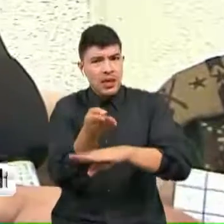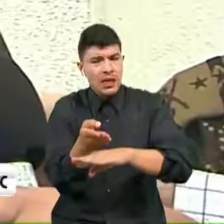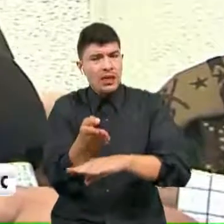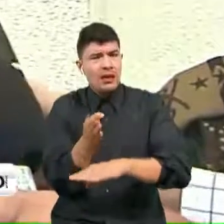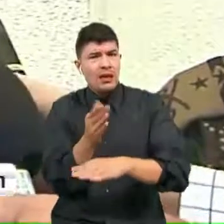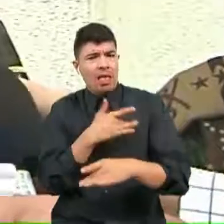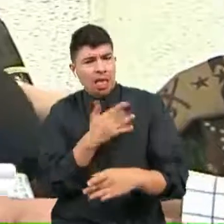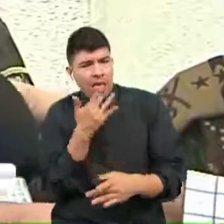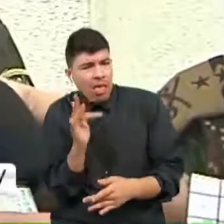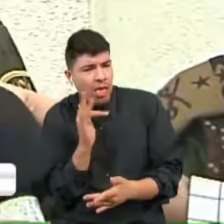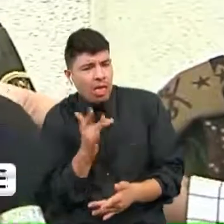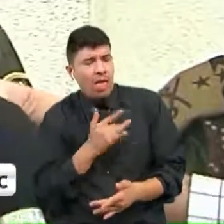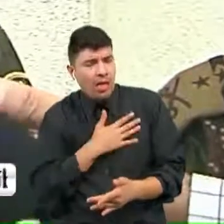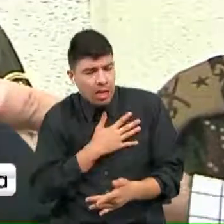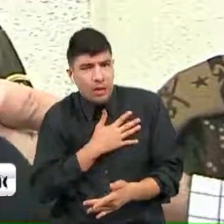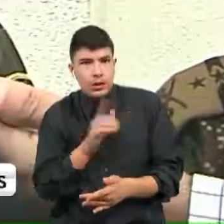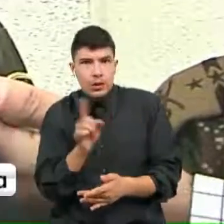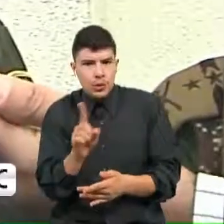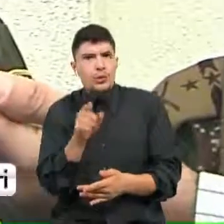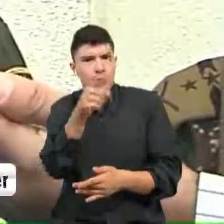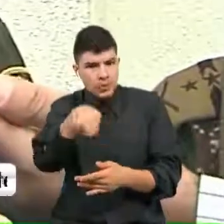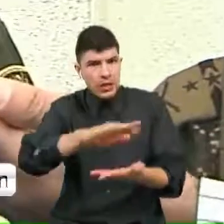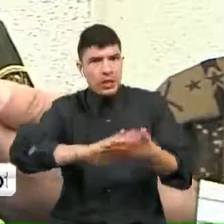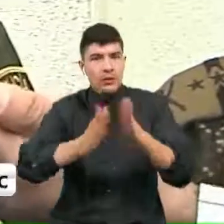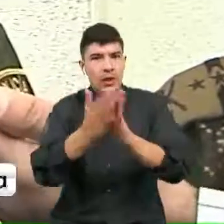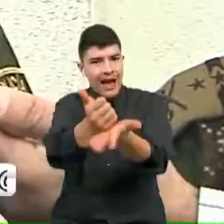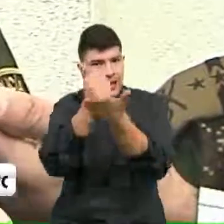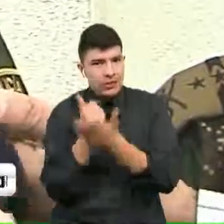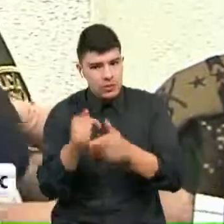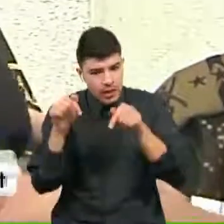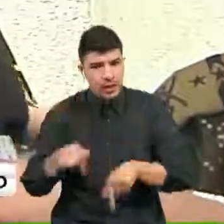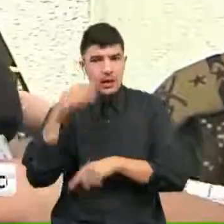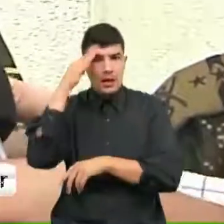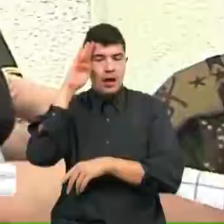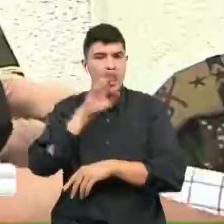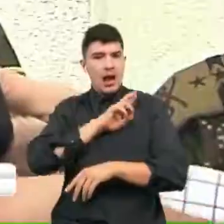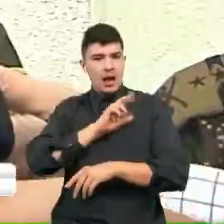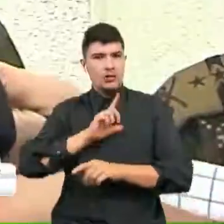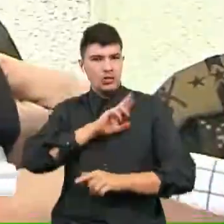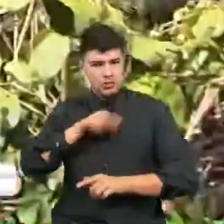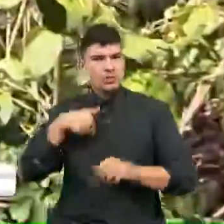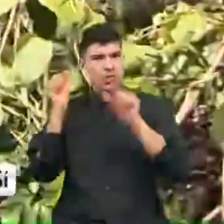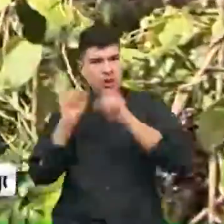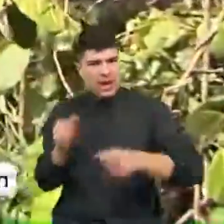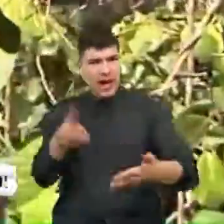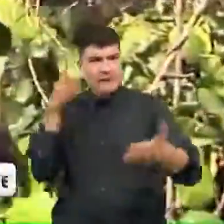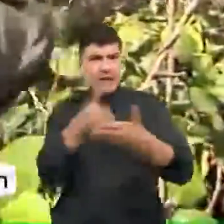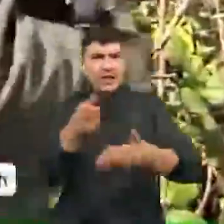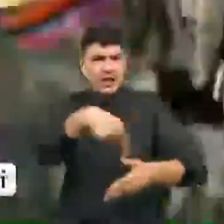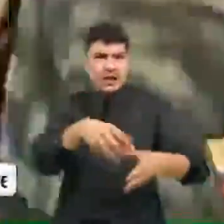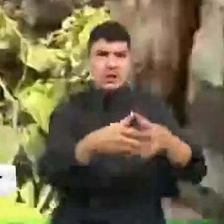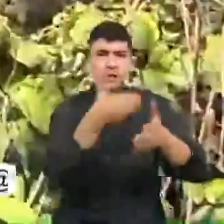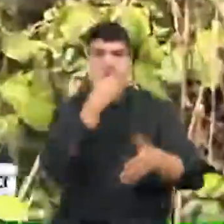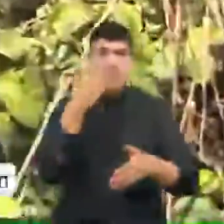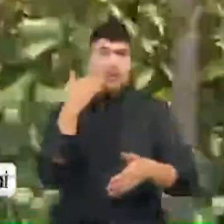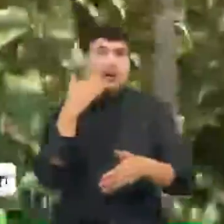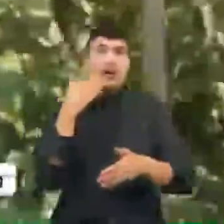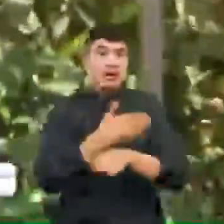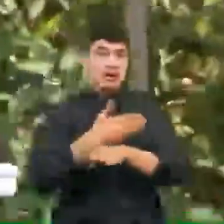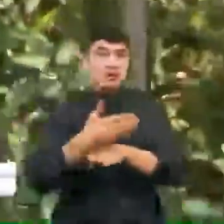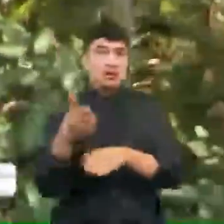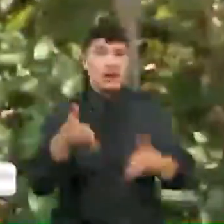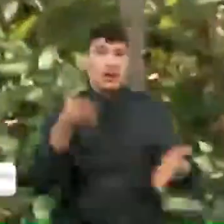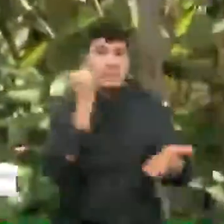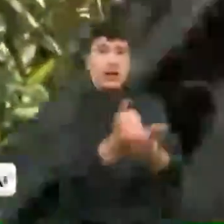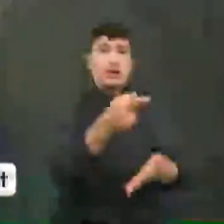caridad de nadie aquí se pide es que ayuden a la fuerza pública a luchar contra estas estructuras criminales que más adelante lo van a matar es a ellos